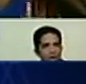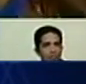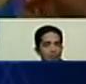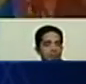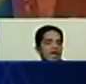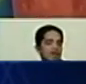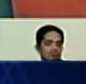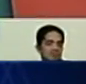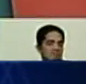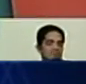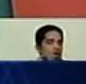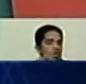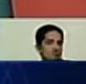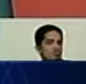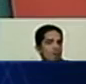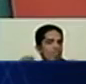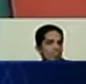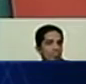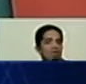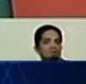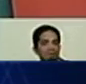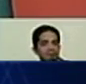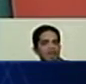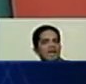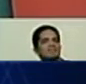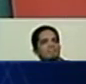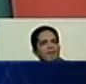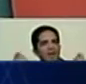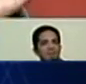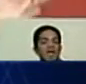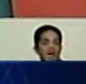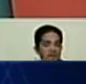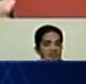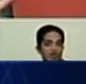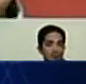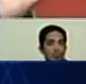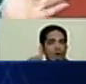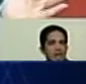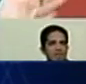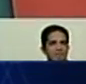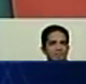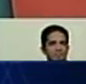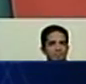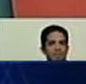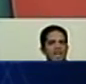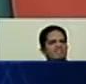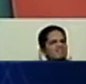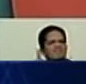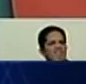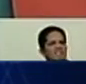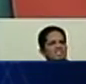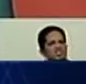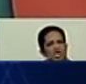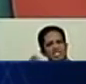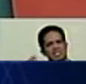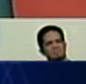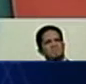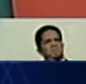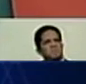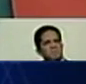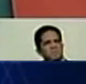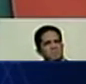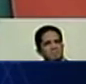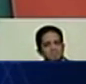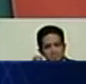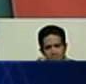grupo cipayo, fracasado y criminal. Eso es el Cartel de Lima. Pero en sus decisiones recientes nos sorprende con un